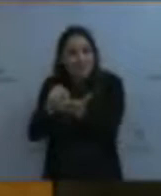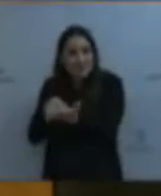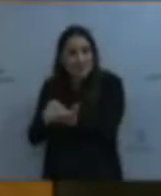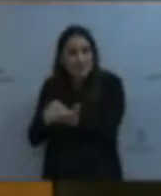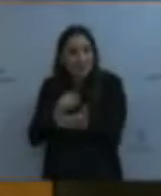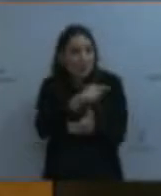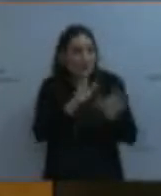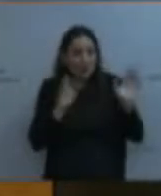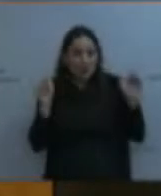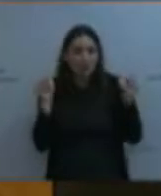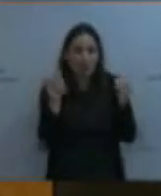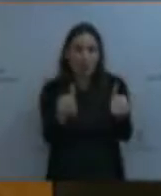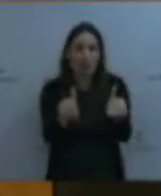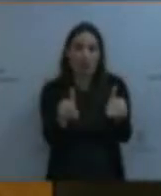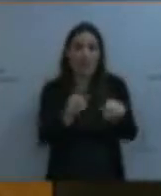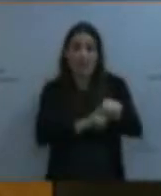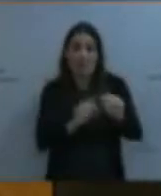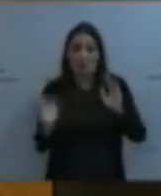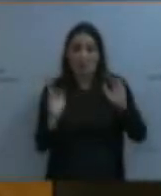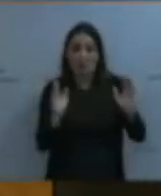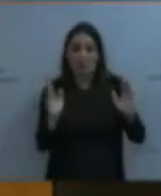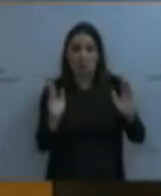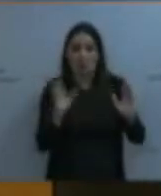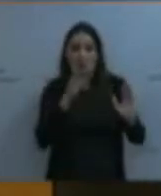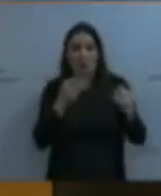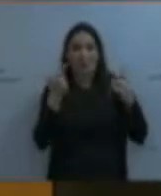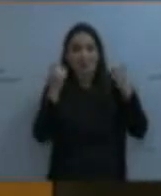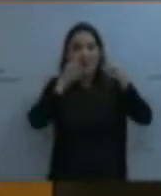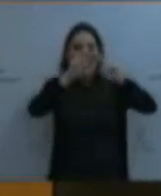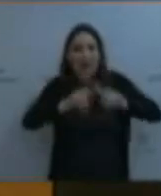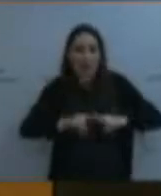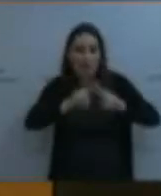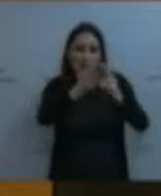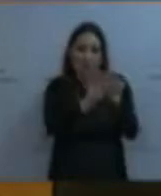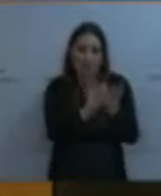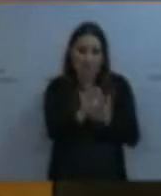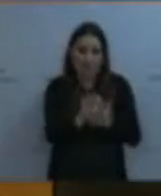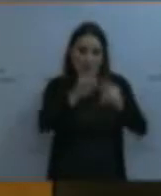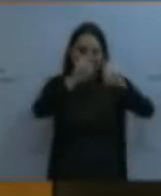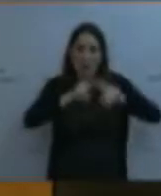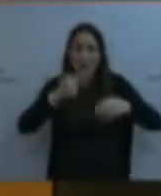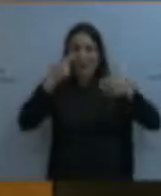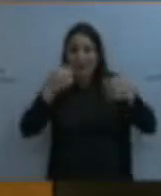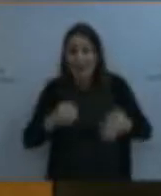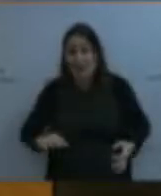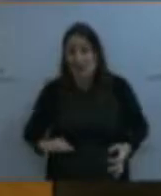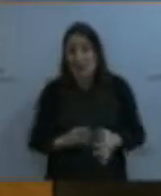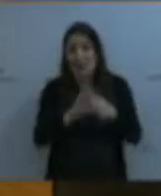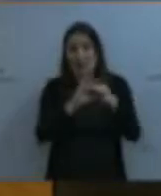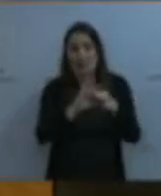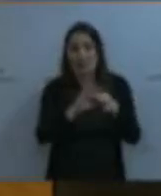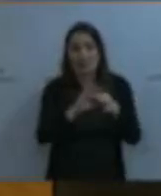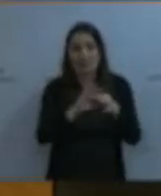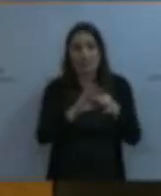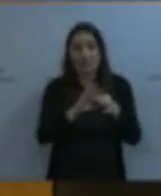su atención con estos tiempos de referencia una auditoría de los servicios, una auditoría sobre los cuellos de botella